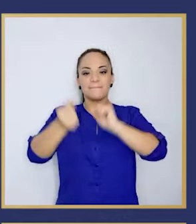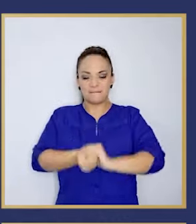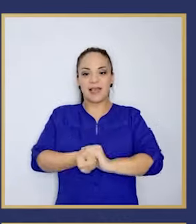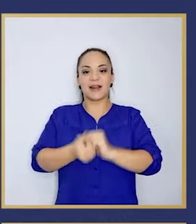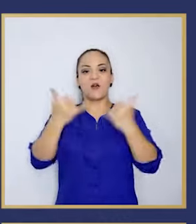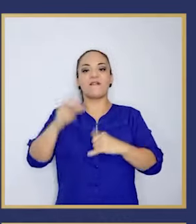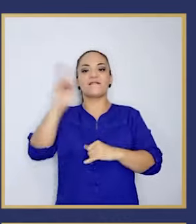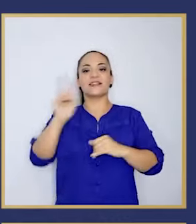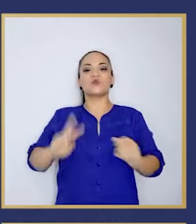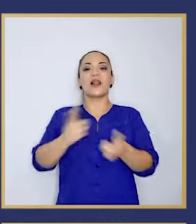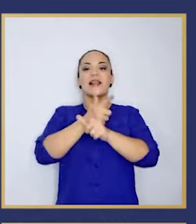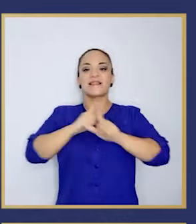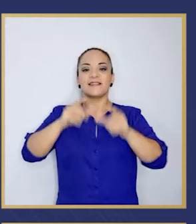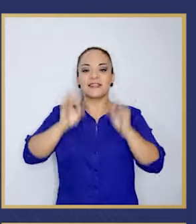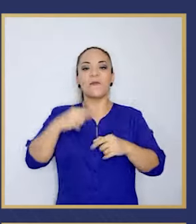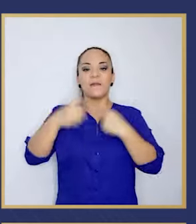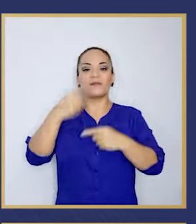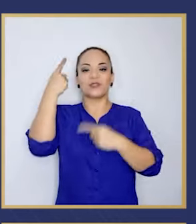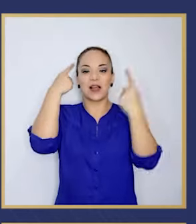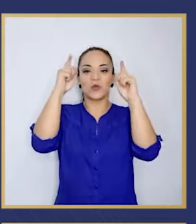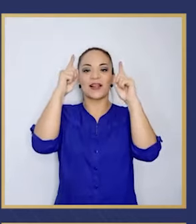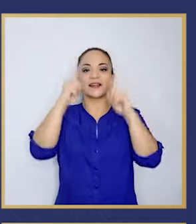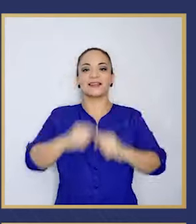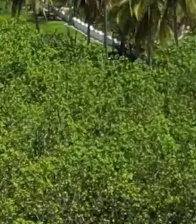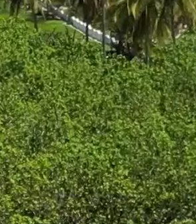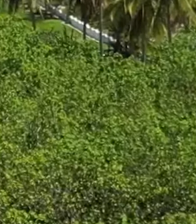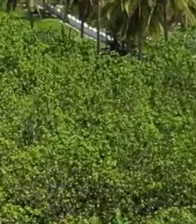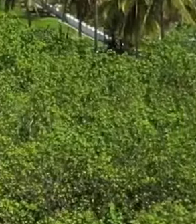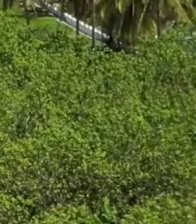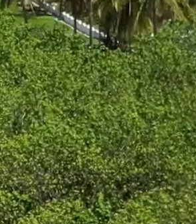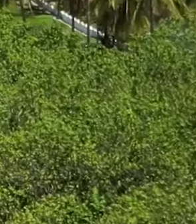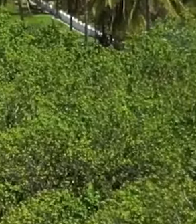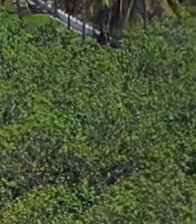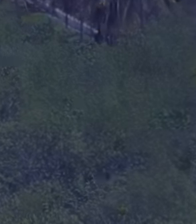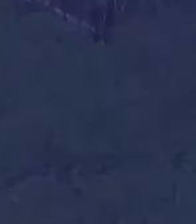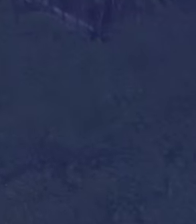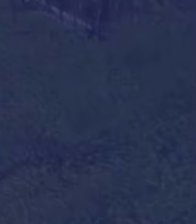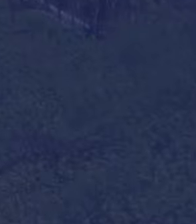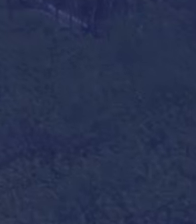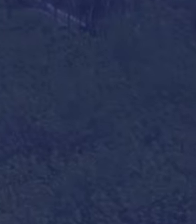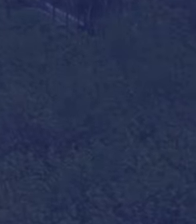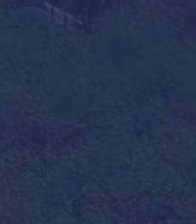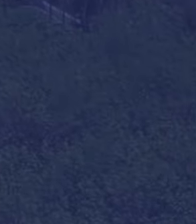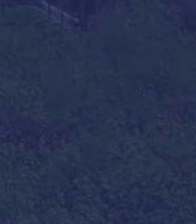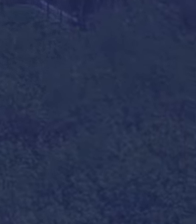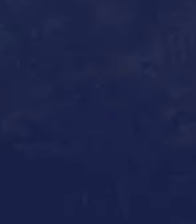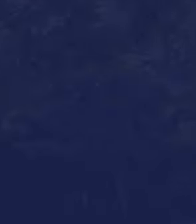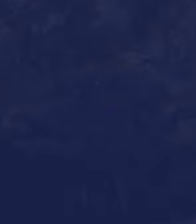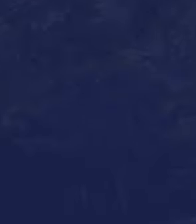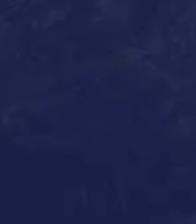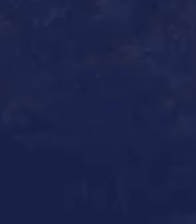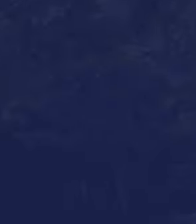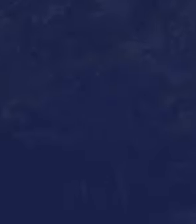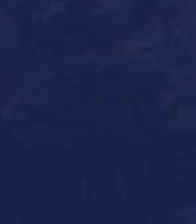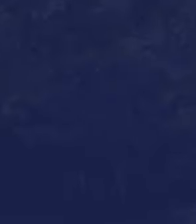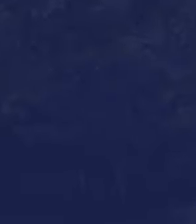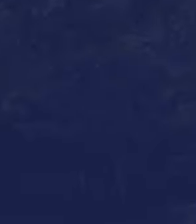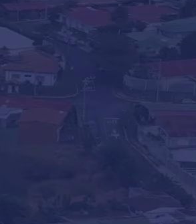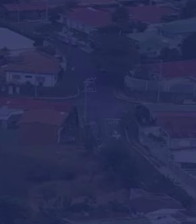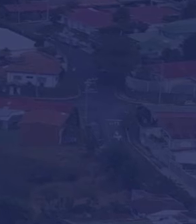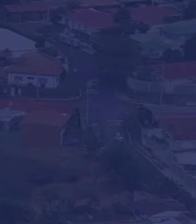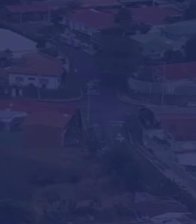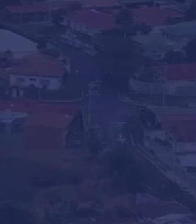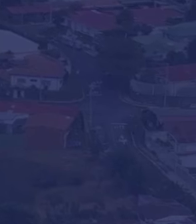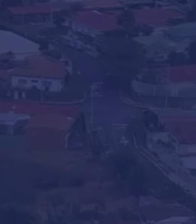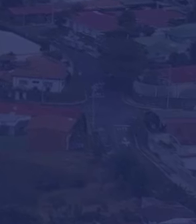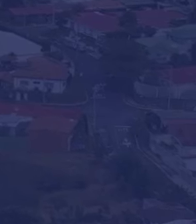decidió cambiar, Venezuela decidió ser libre y lo vamos a lograr. Costa Rica tiene un firme propósito, que la próxima